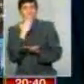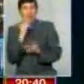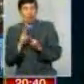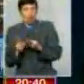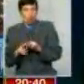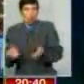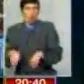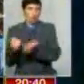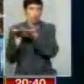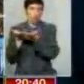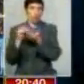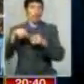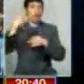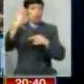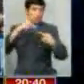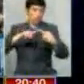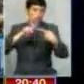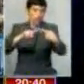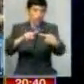encuentros.